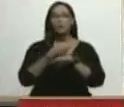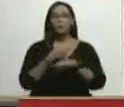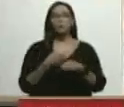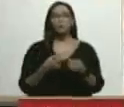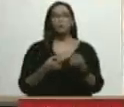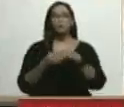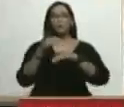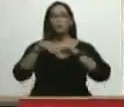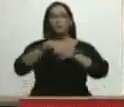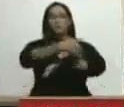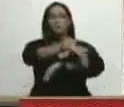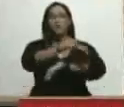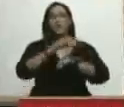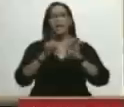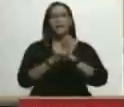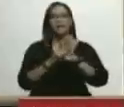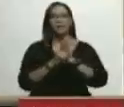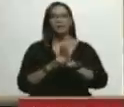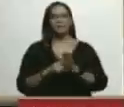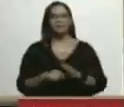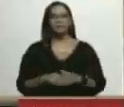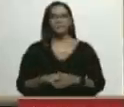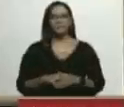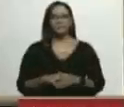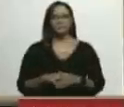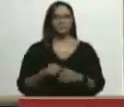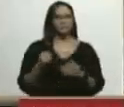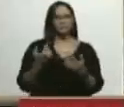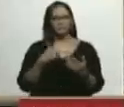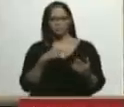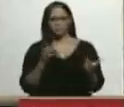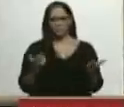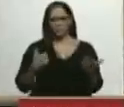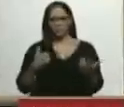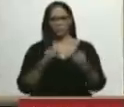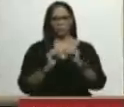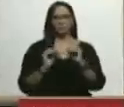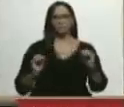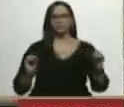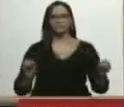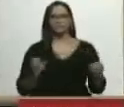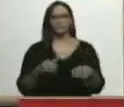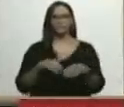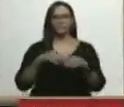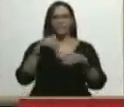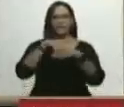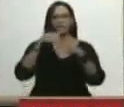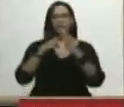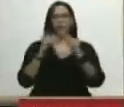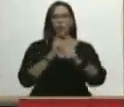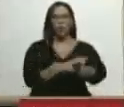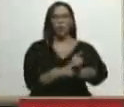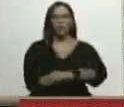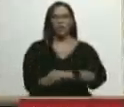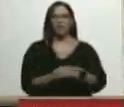esto la la cláusula que llama a la elección de todos los poderes Sí pero